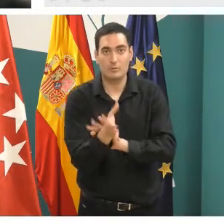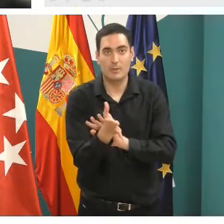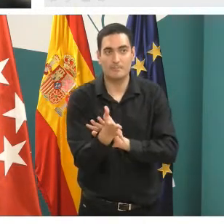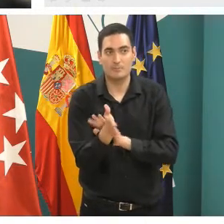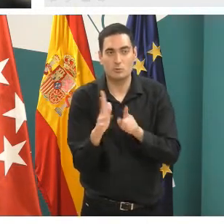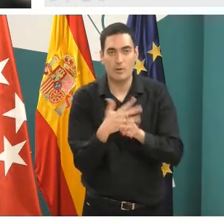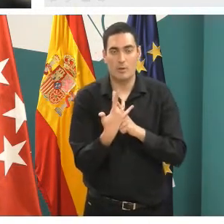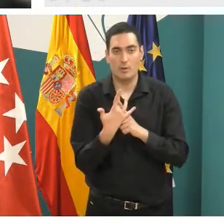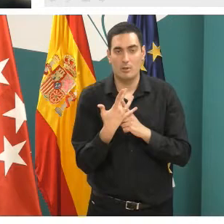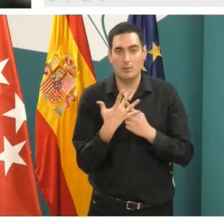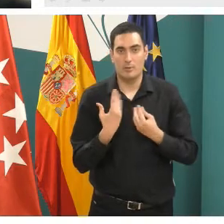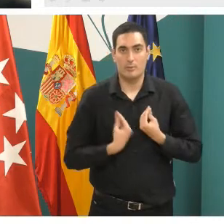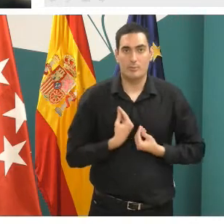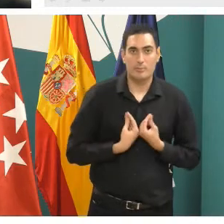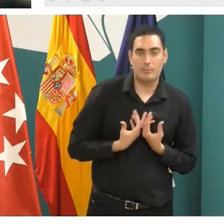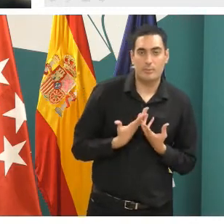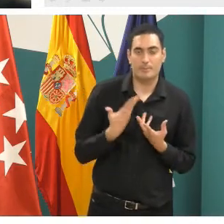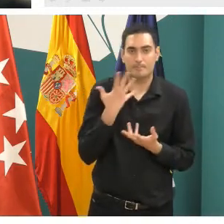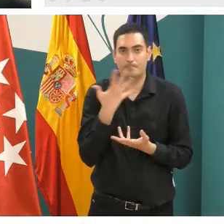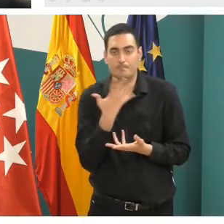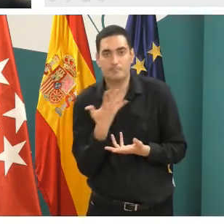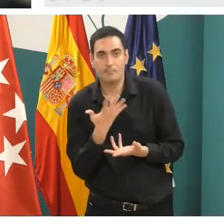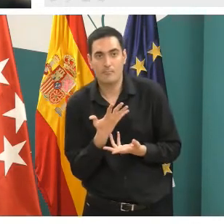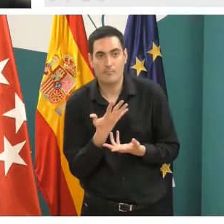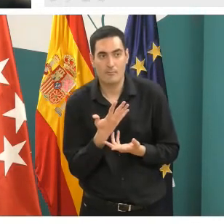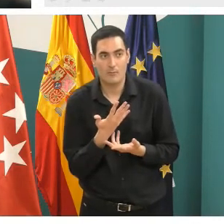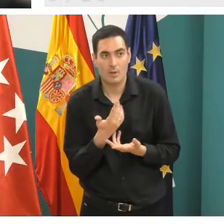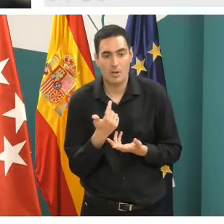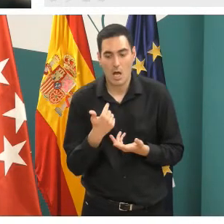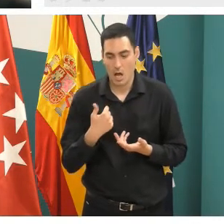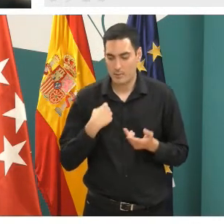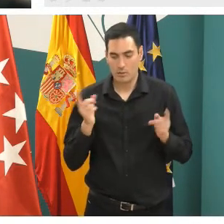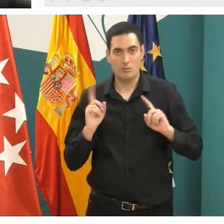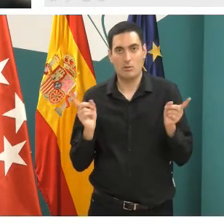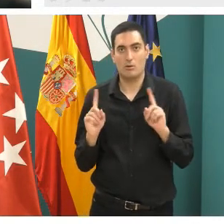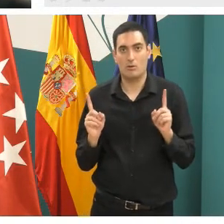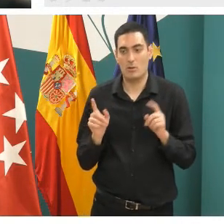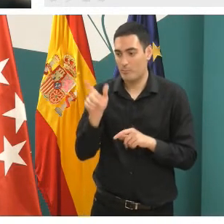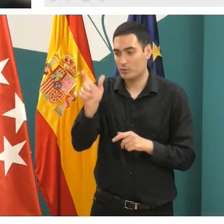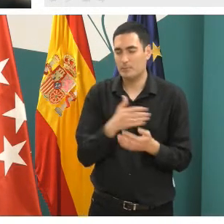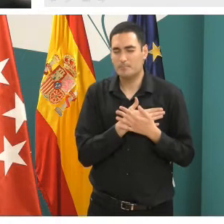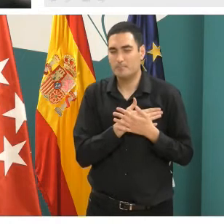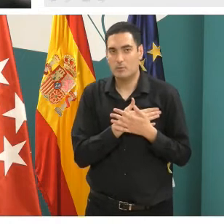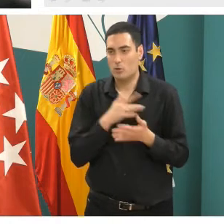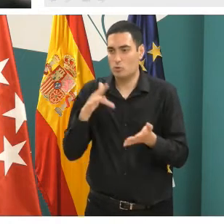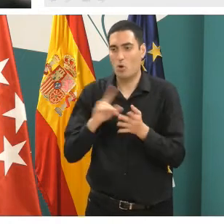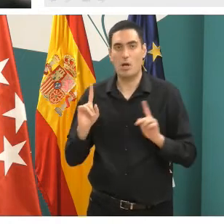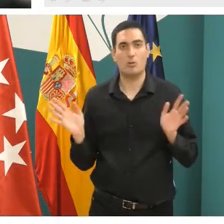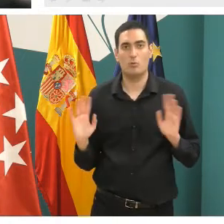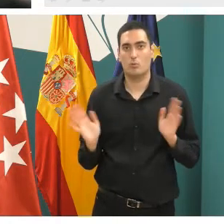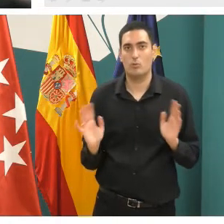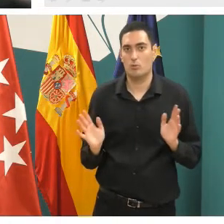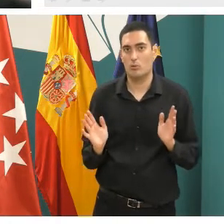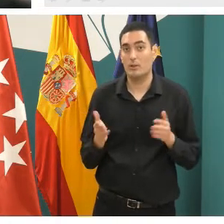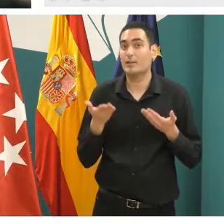confusión, de aturdición, de negación. Esto no me está pasando a mí, esto no le está pasando a mi ser querido, de ninguna manera. Y bueno, con